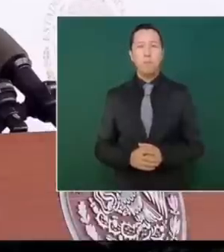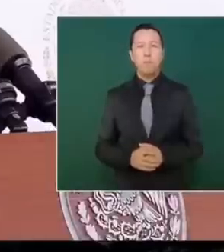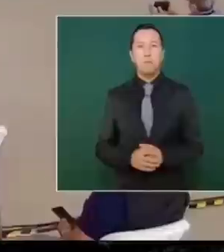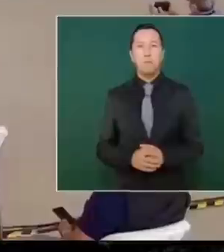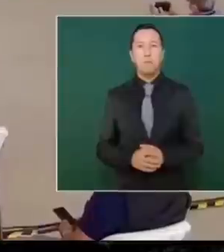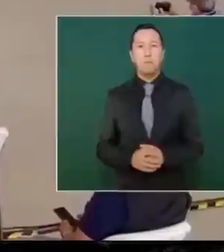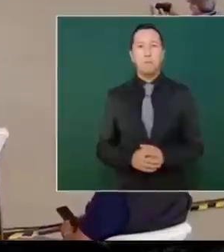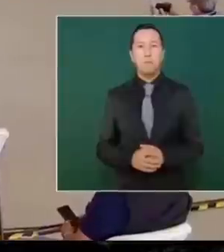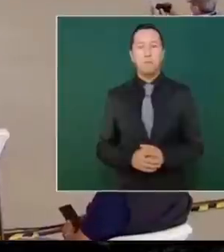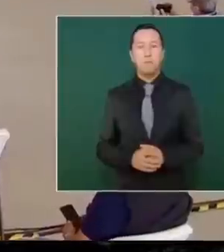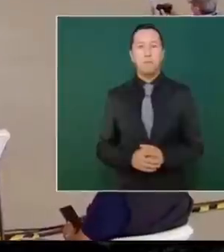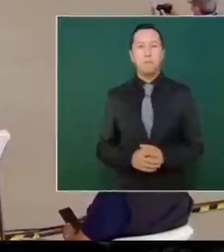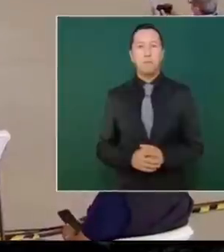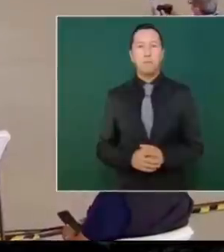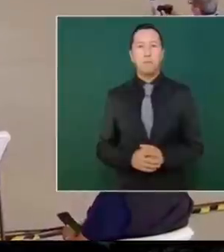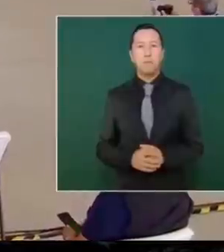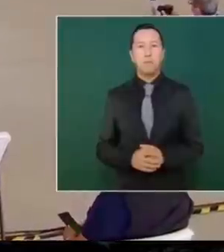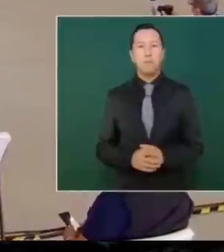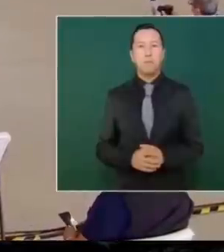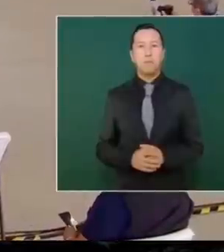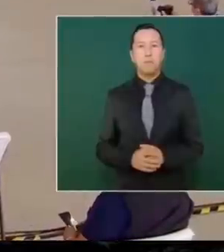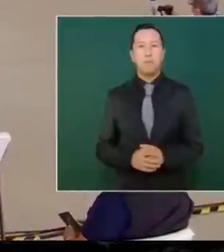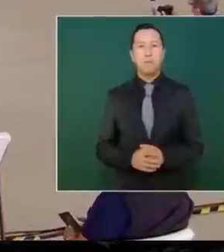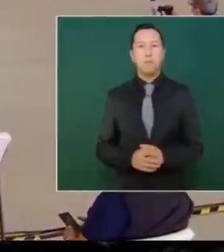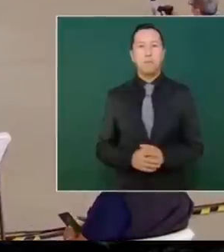llega el presidente